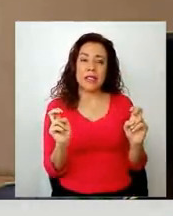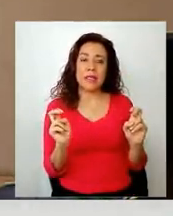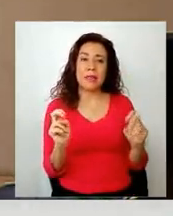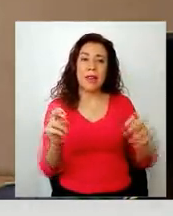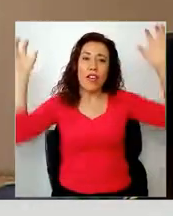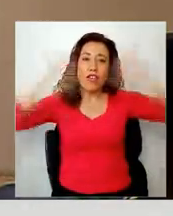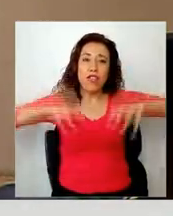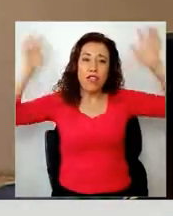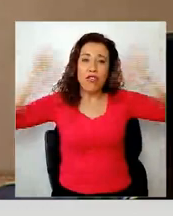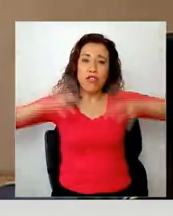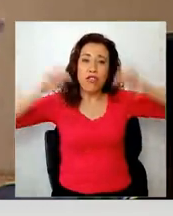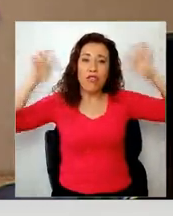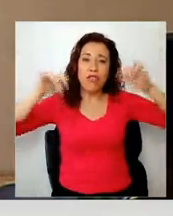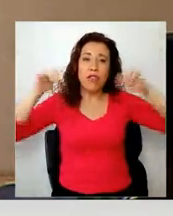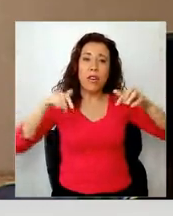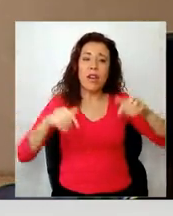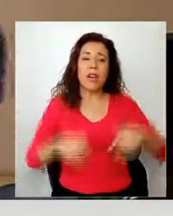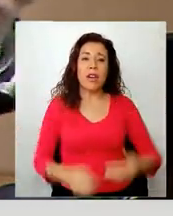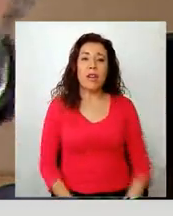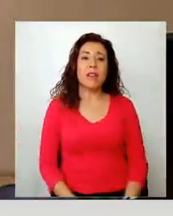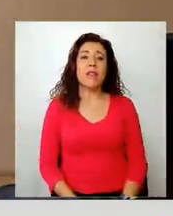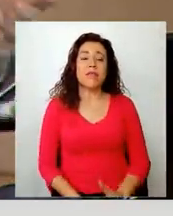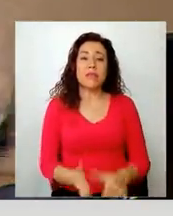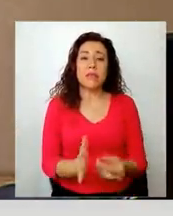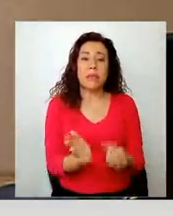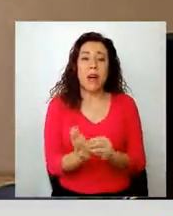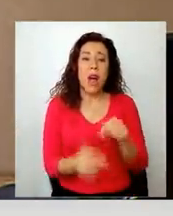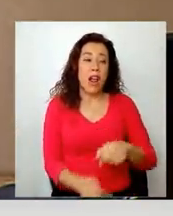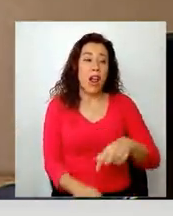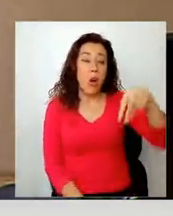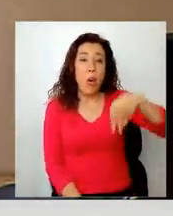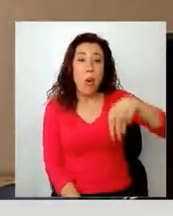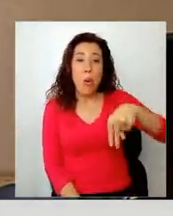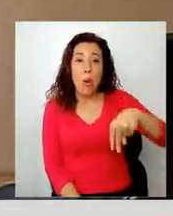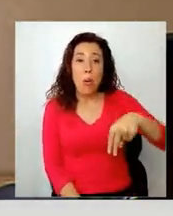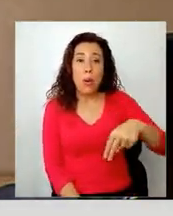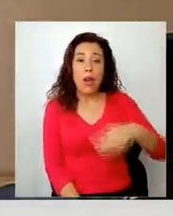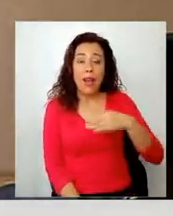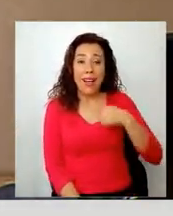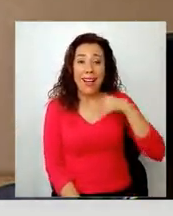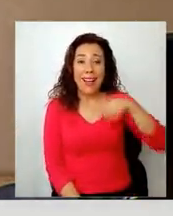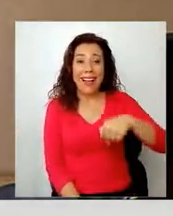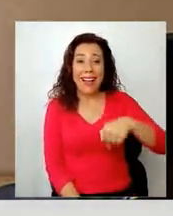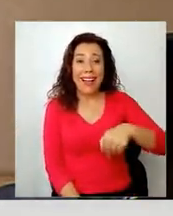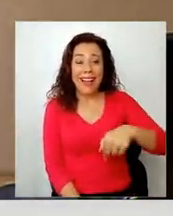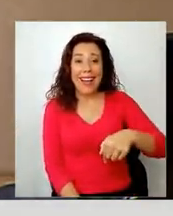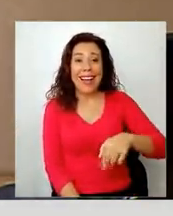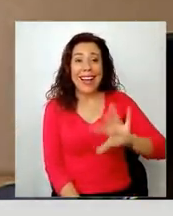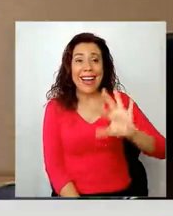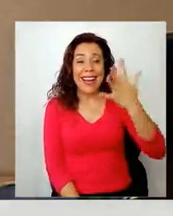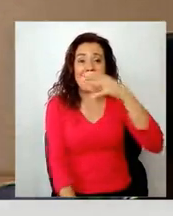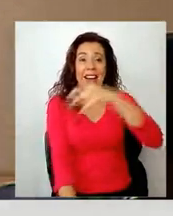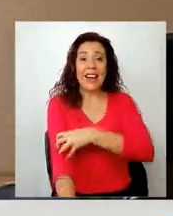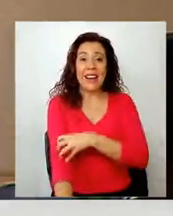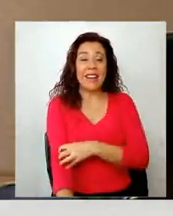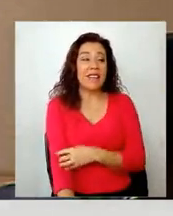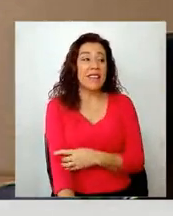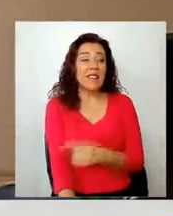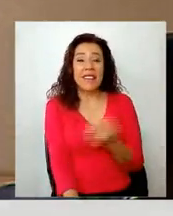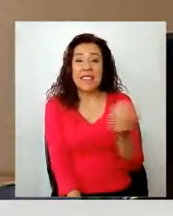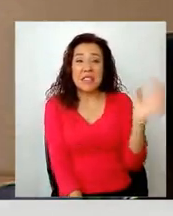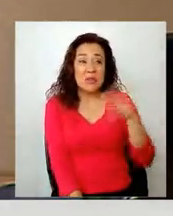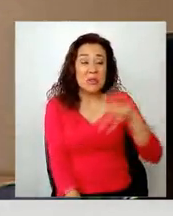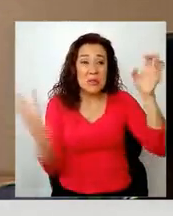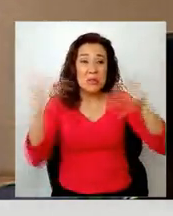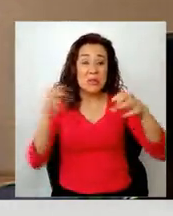se van alargando más imagínense estamos en junio y en mi zona en el sector en esta región prácticamente no ha llovido Y